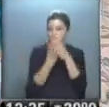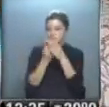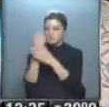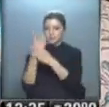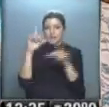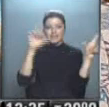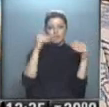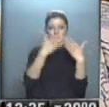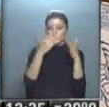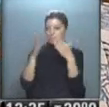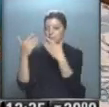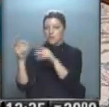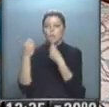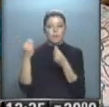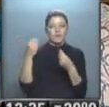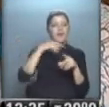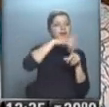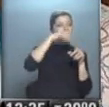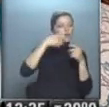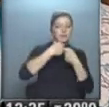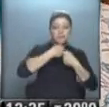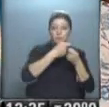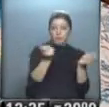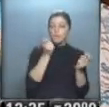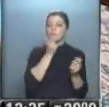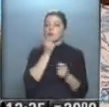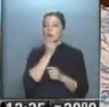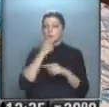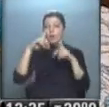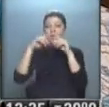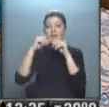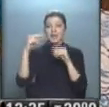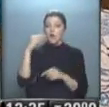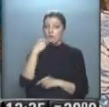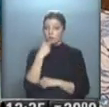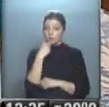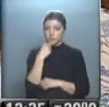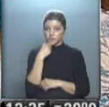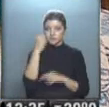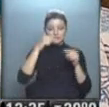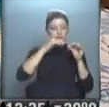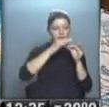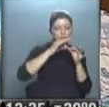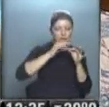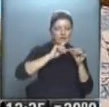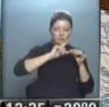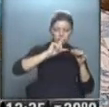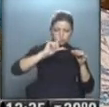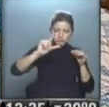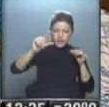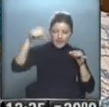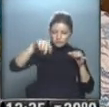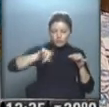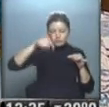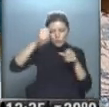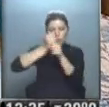país, porque nos repartimos las frecuencias. Digo, donde usa el Canal 11 hay muchos kilómetros en los que no lo puedo volver a usar, con lo cual con apenas